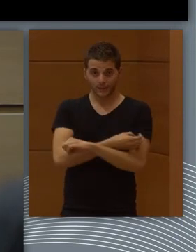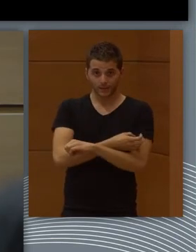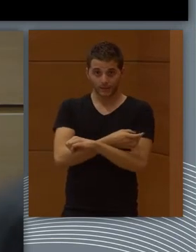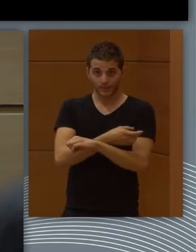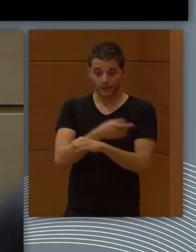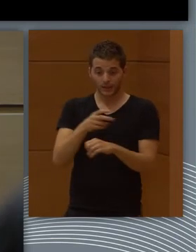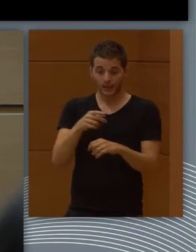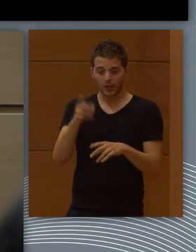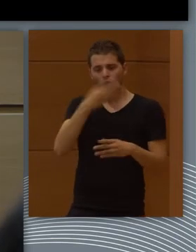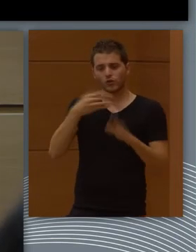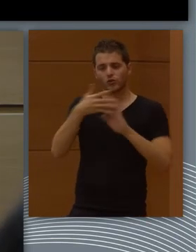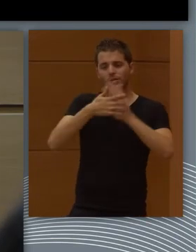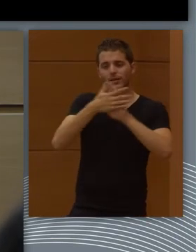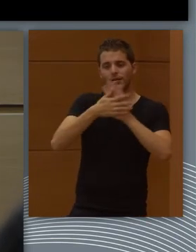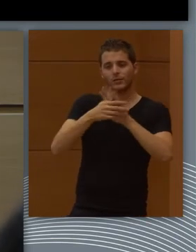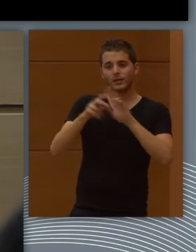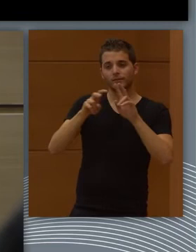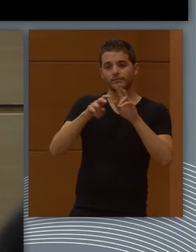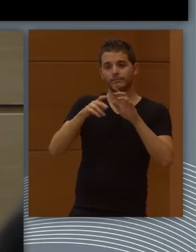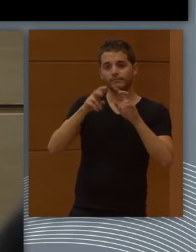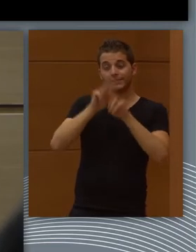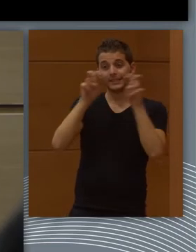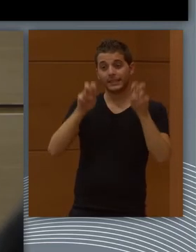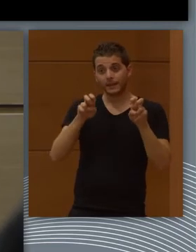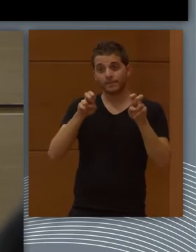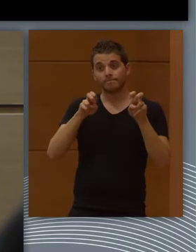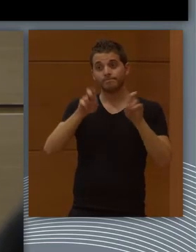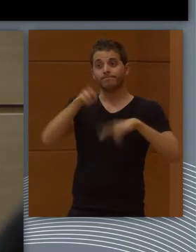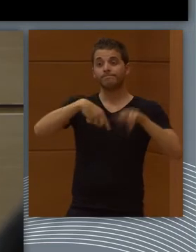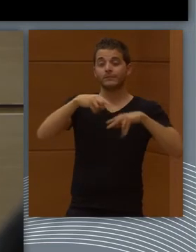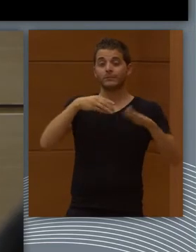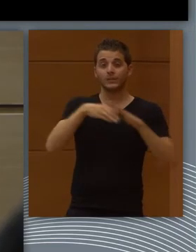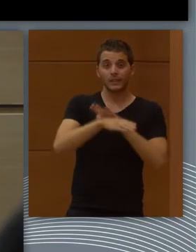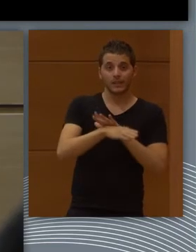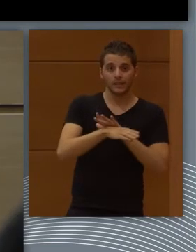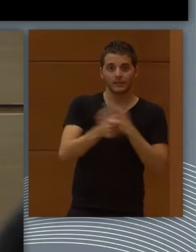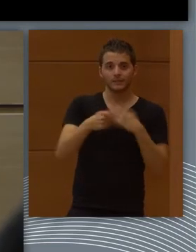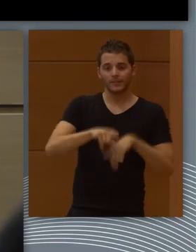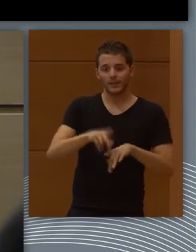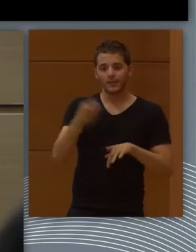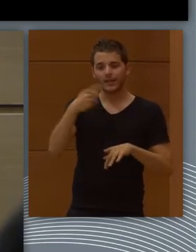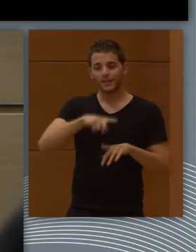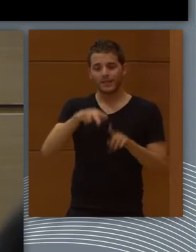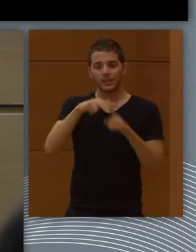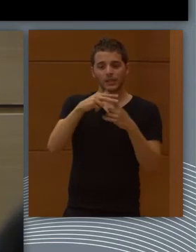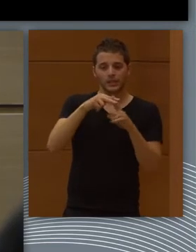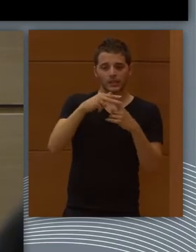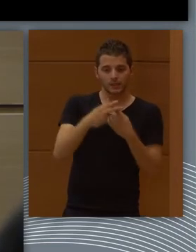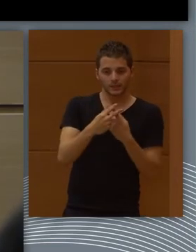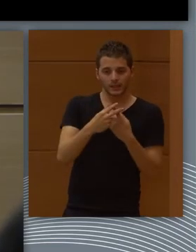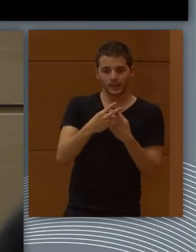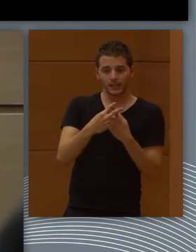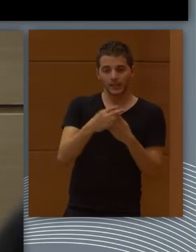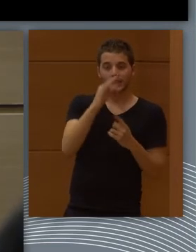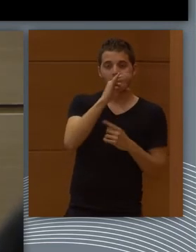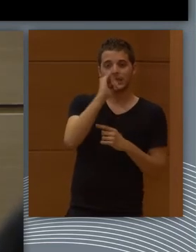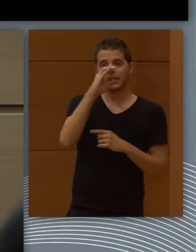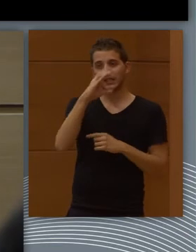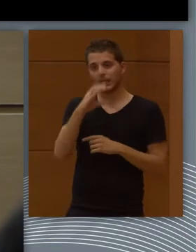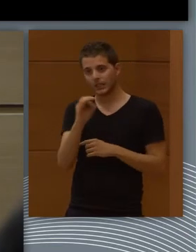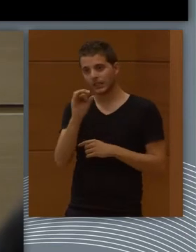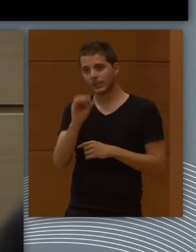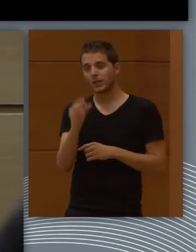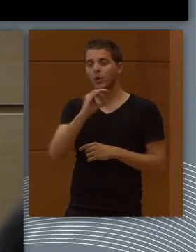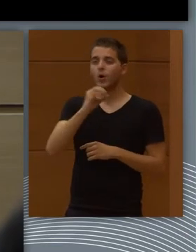hablamos de la accesibilidad al propio medio de transporte, sino de la accesibilidad a las herramientas TIC que se utilizan, las apps